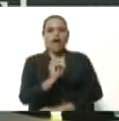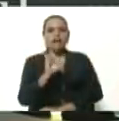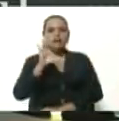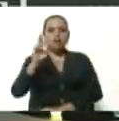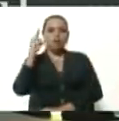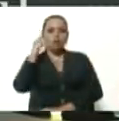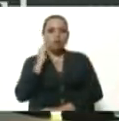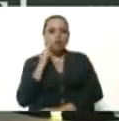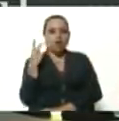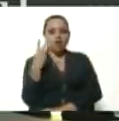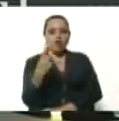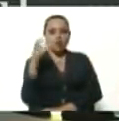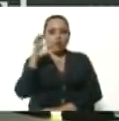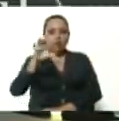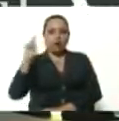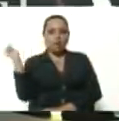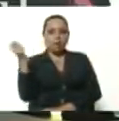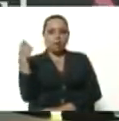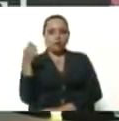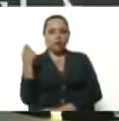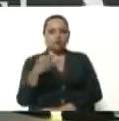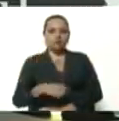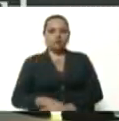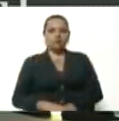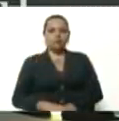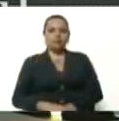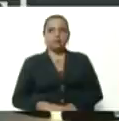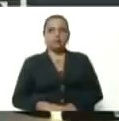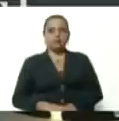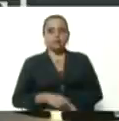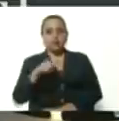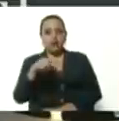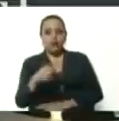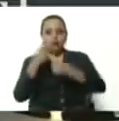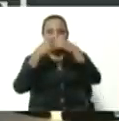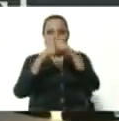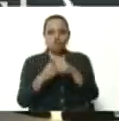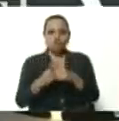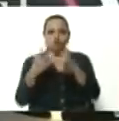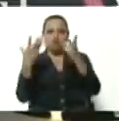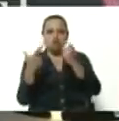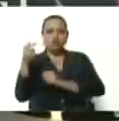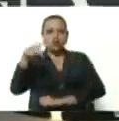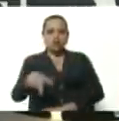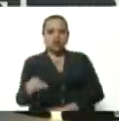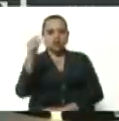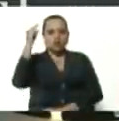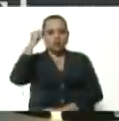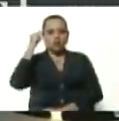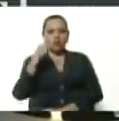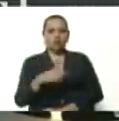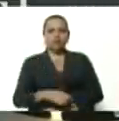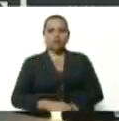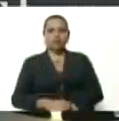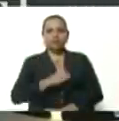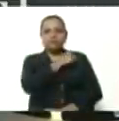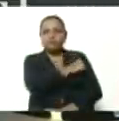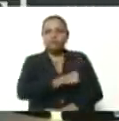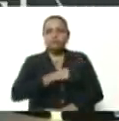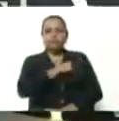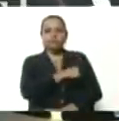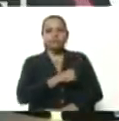y 2 en el estado Apure, presidente. Bueno, este es el reporte de los casos el día de hoy.